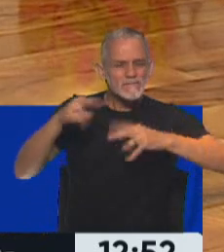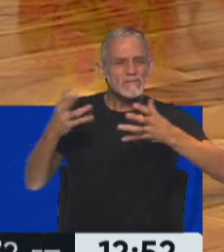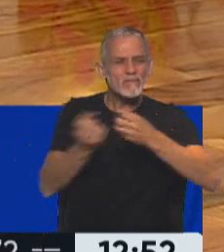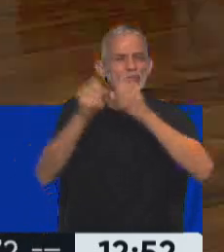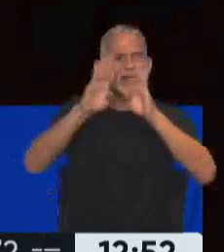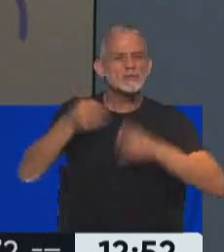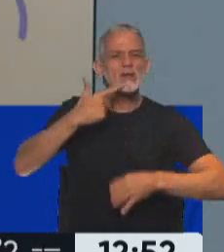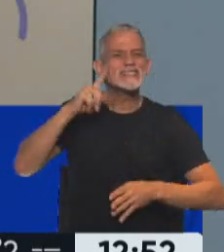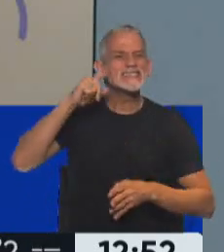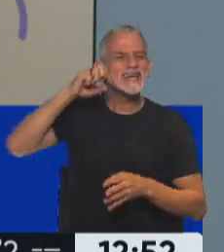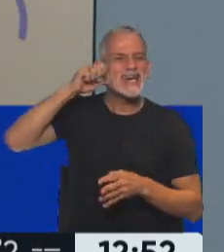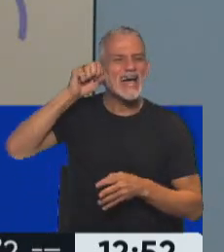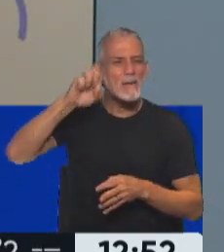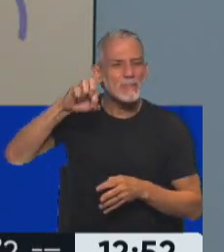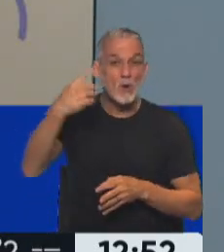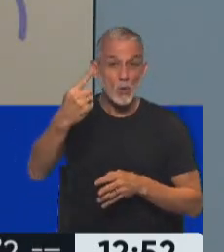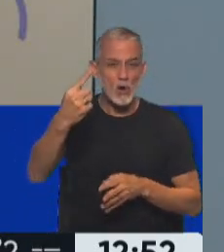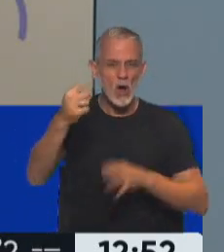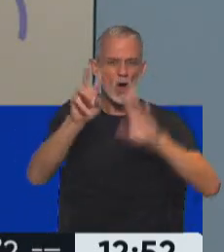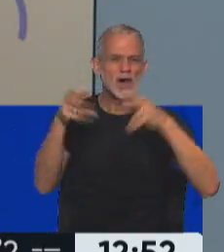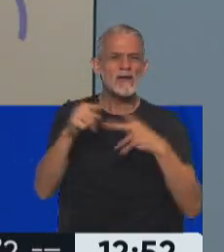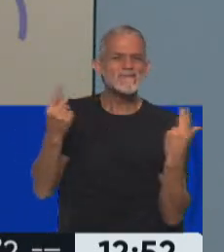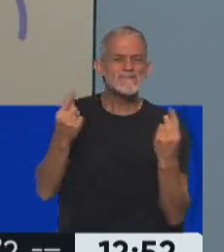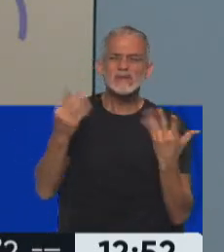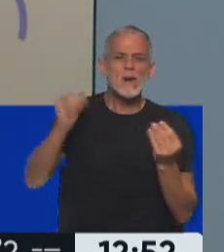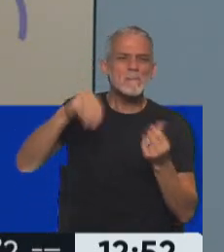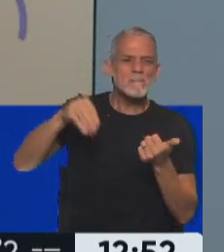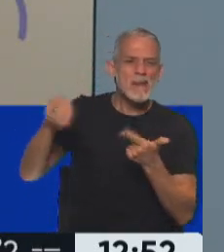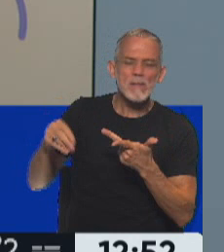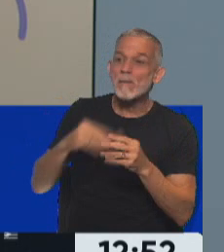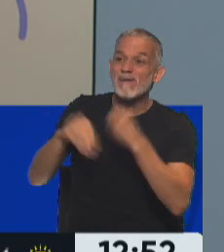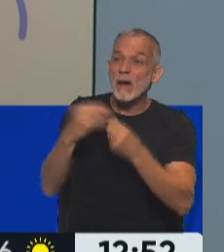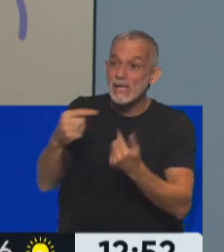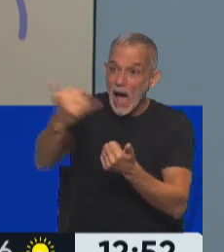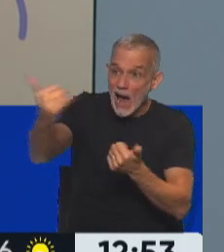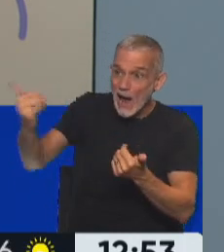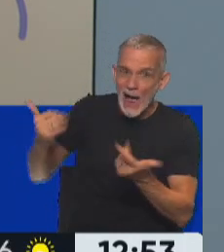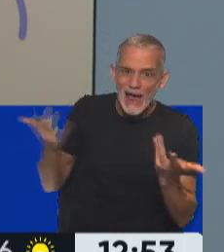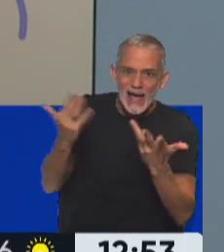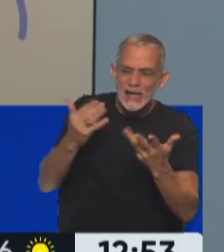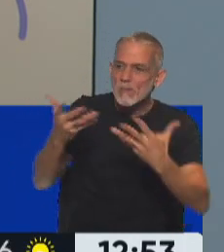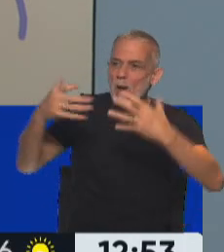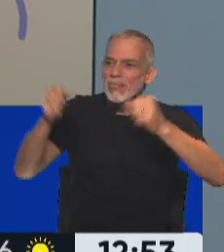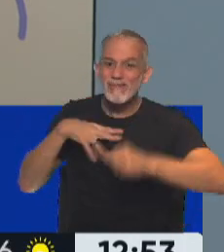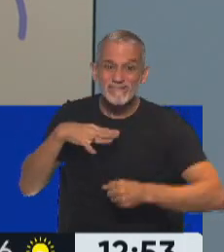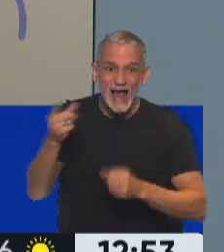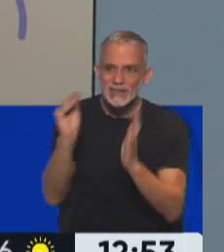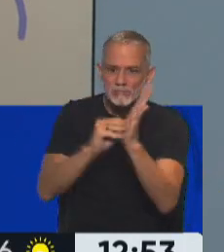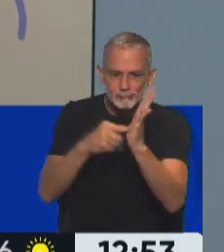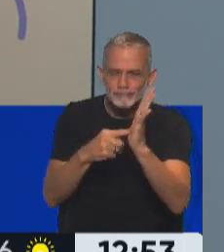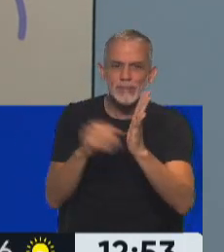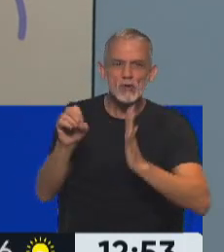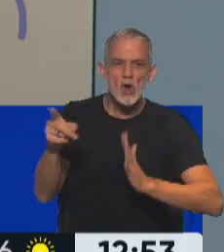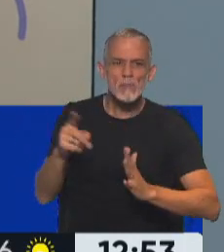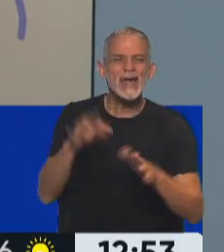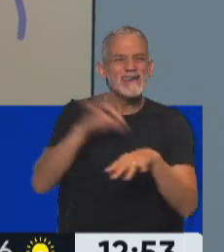SYNGAP1 es encontrar esos otros diagnósticos o esas otras familias que no han llegado aún a ese diagnóstico. Se sabe